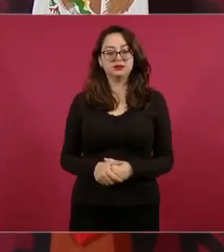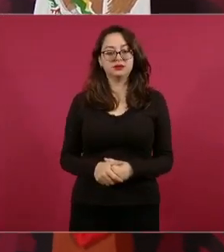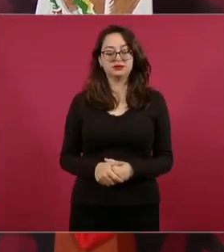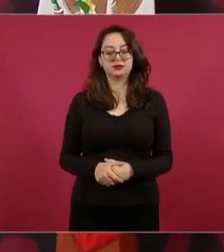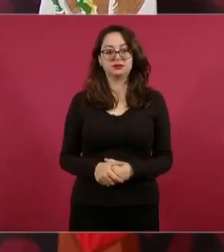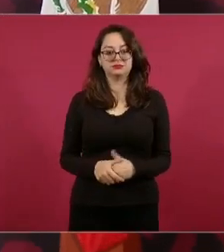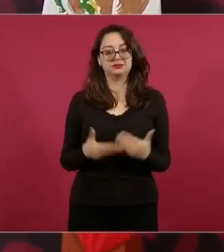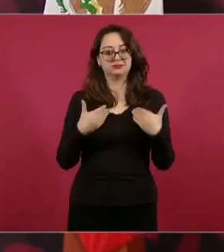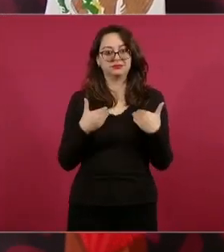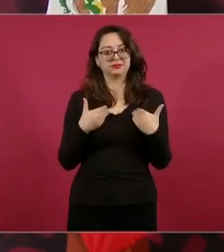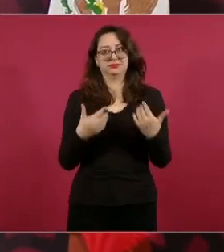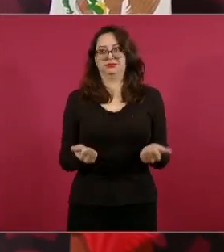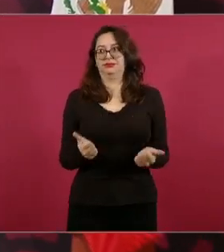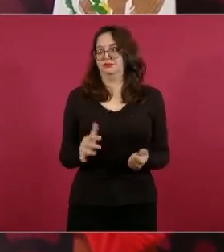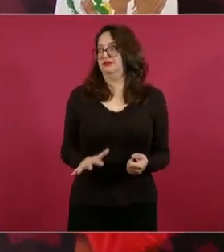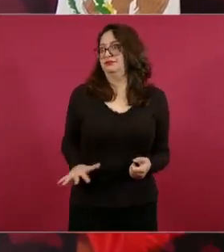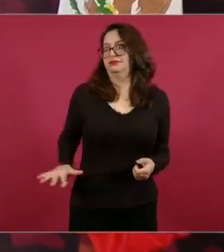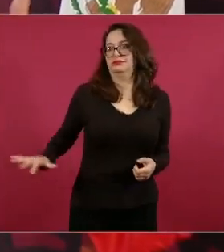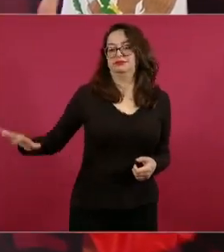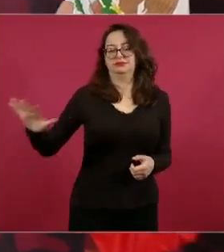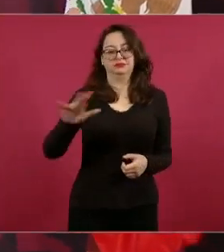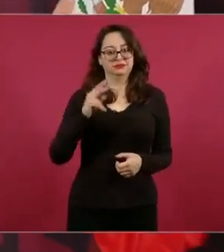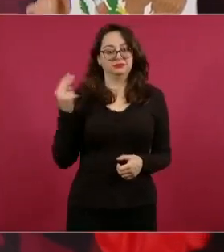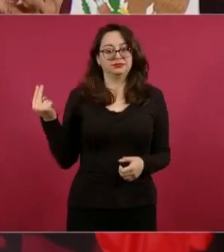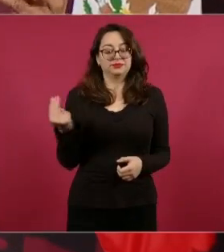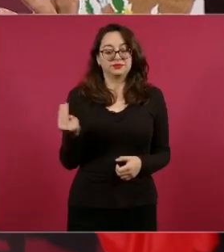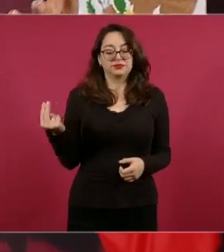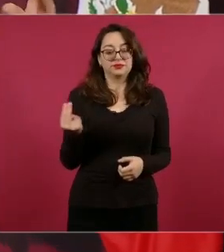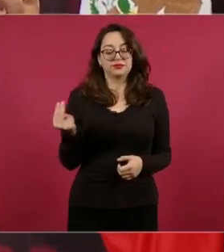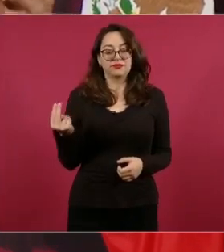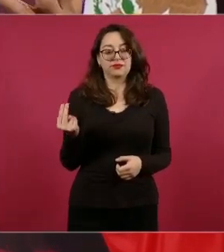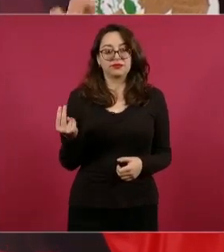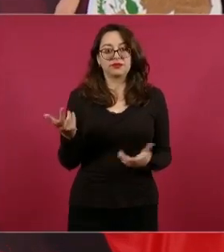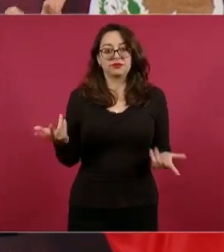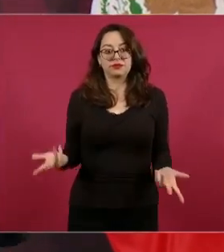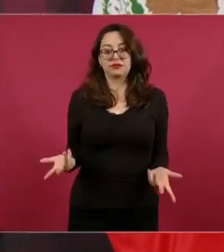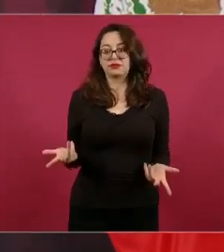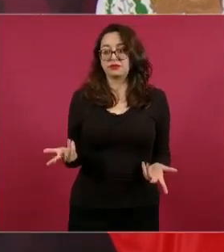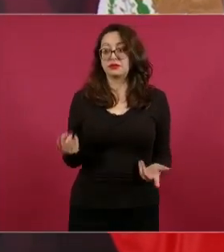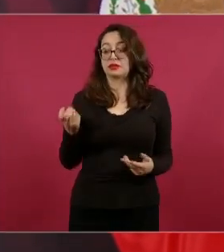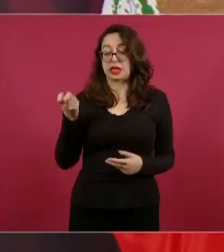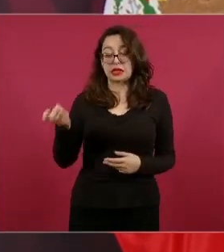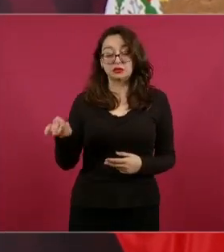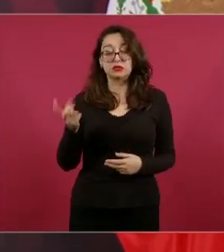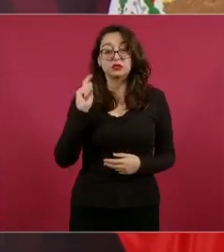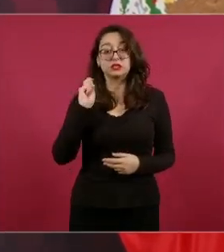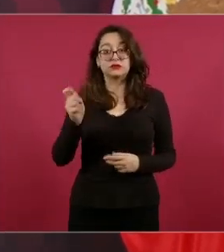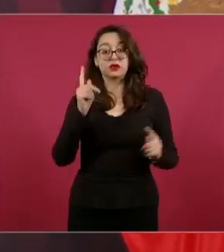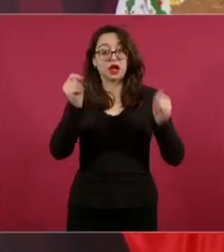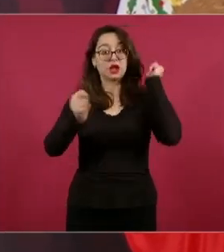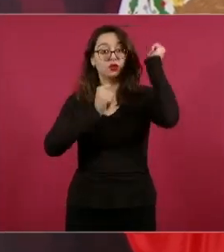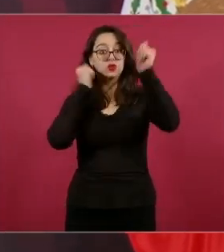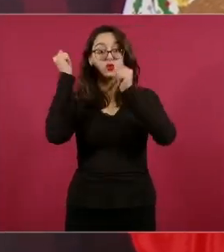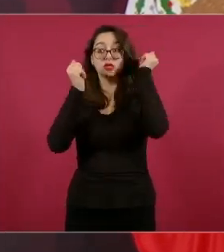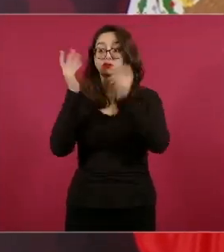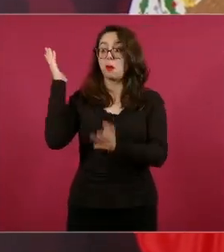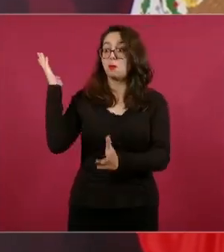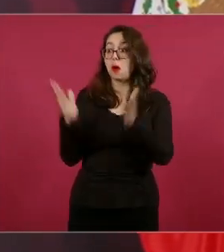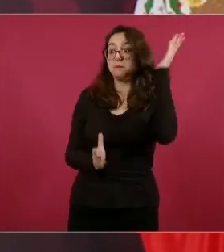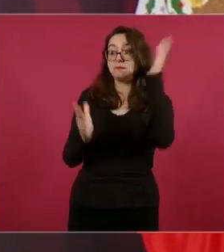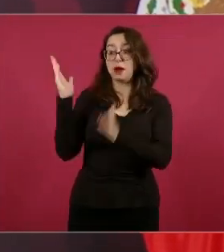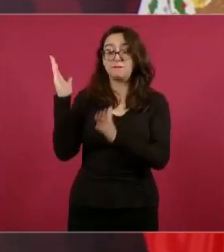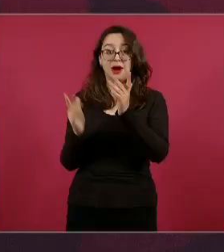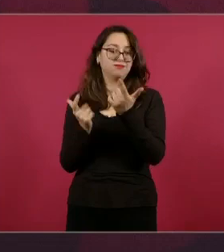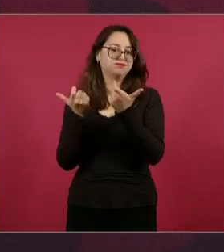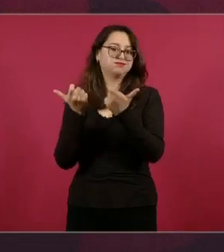a Cancún. Y es una fuente de ingresos que ayuda mucho